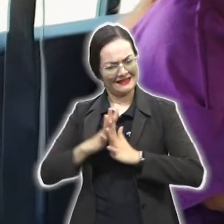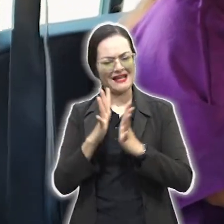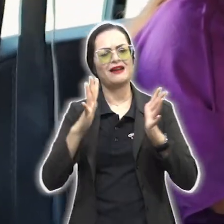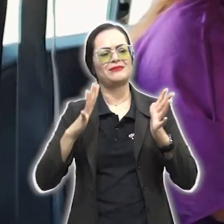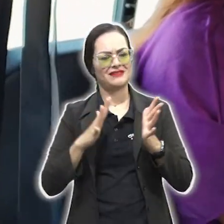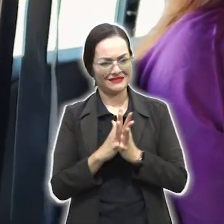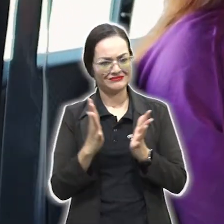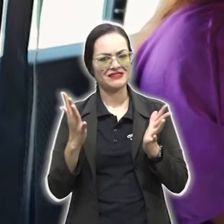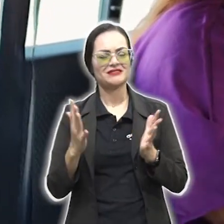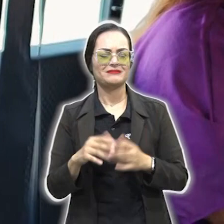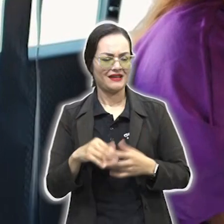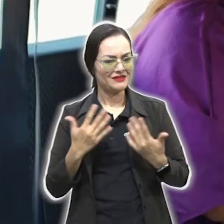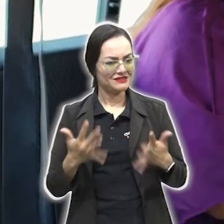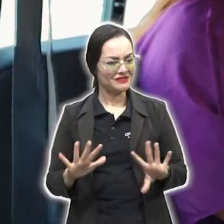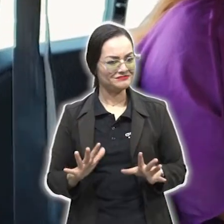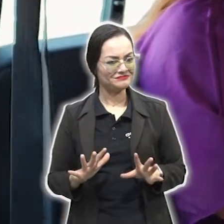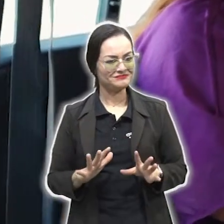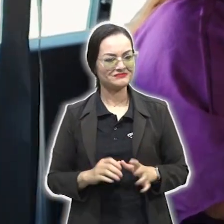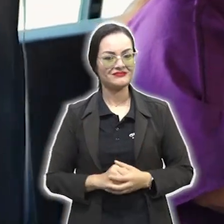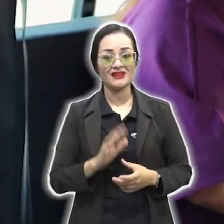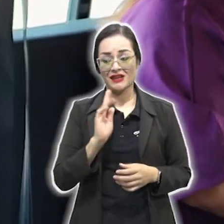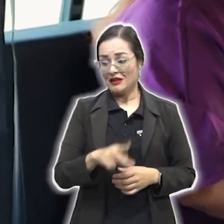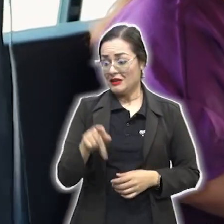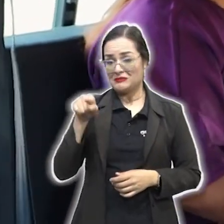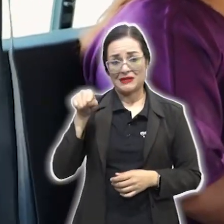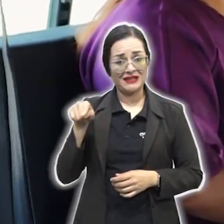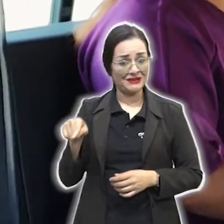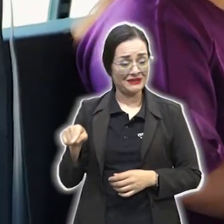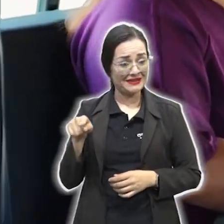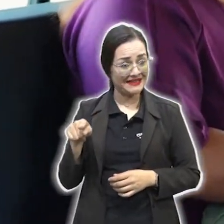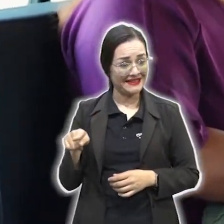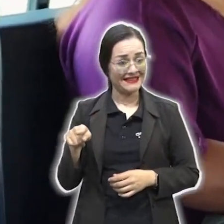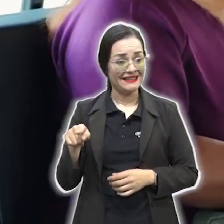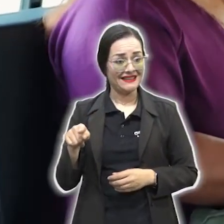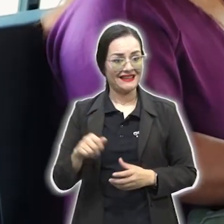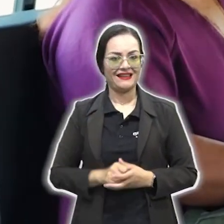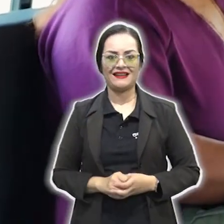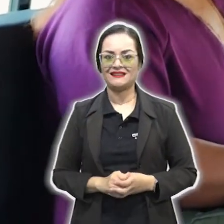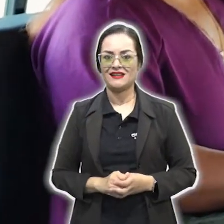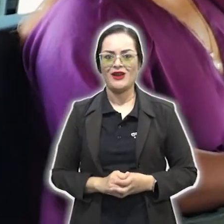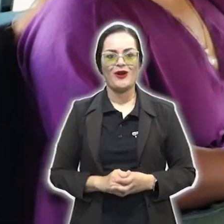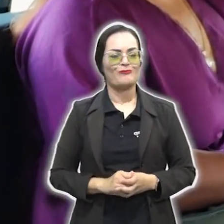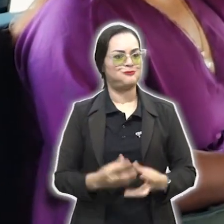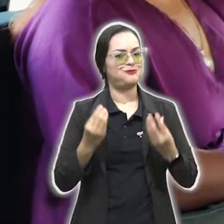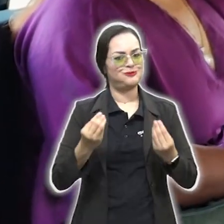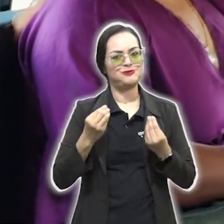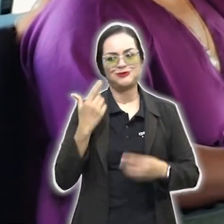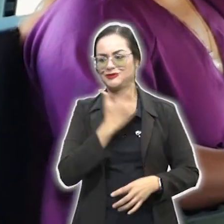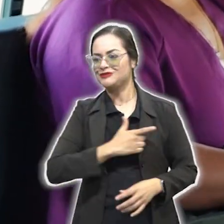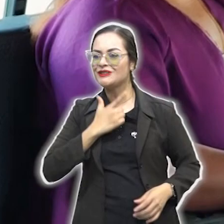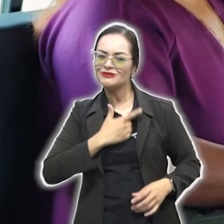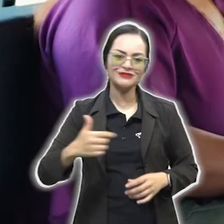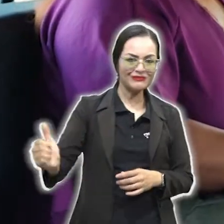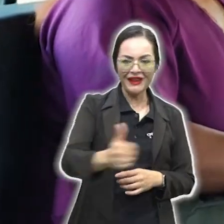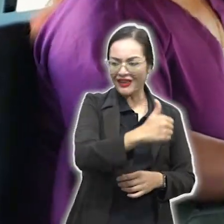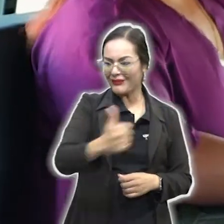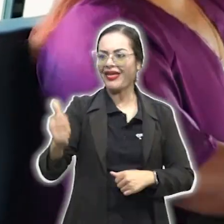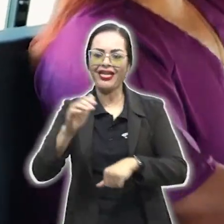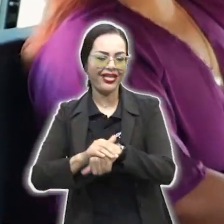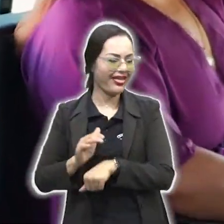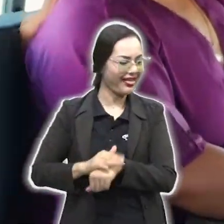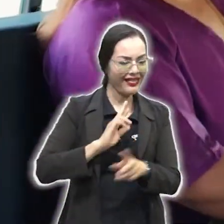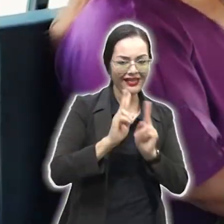programas, pero realmente él es una persona muy hiperactiva, bastante